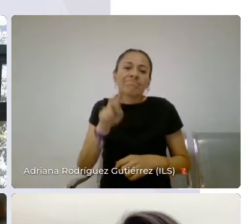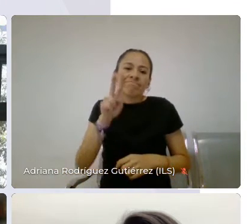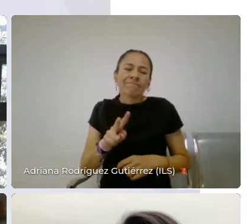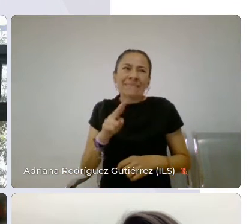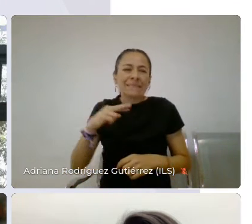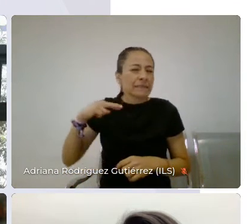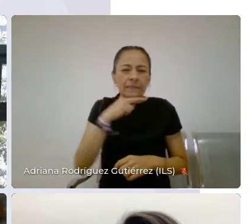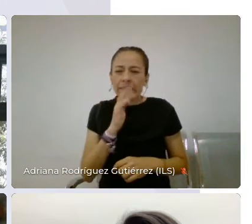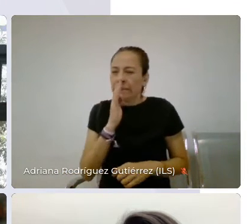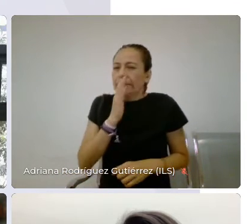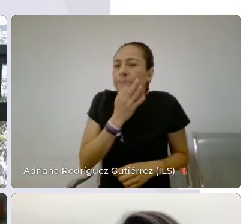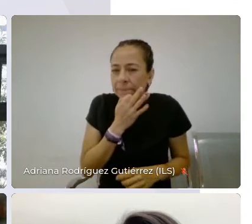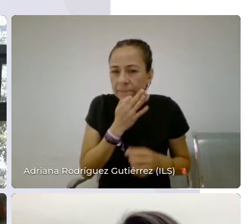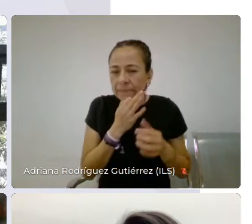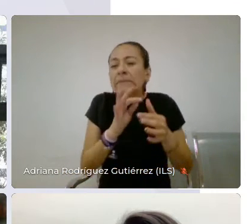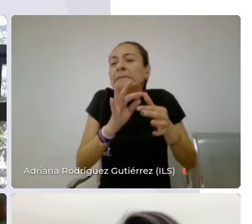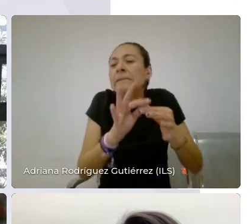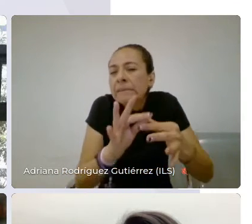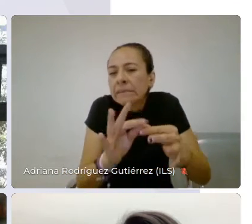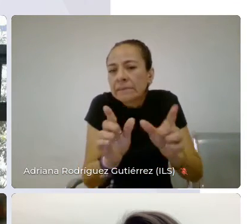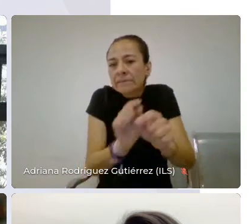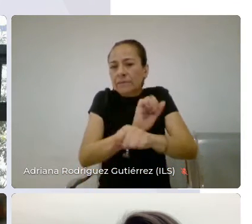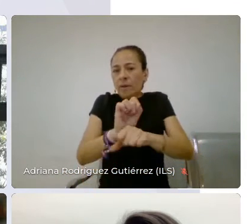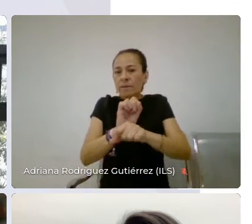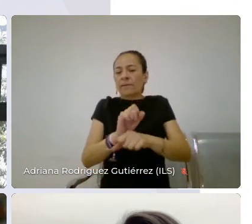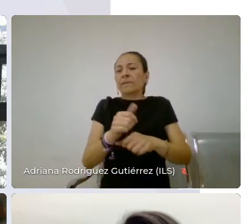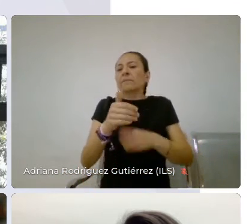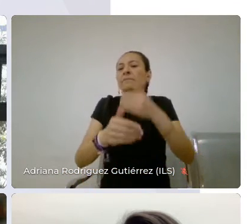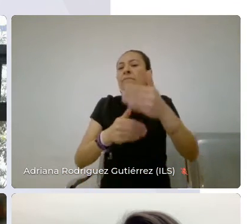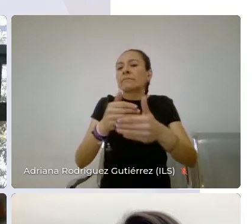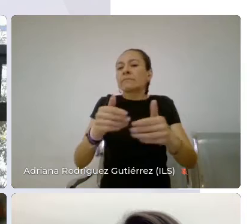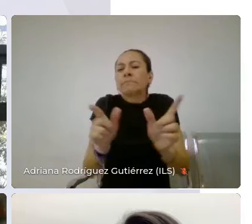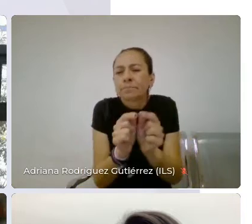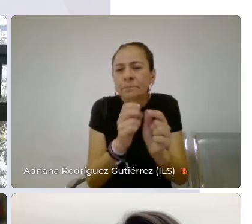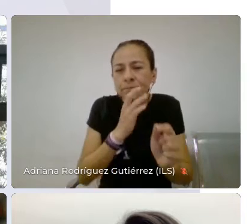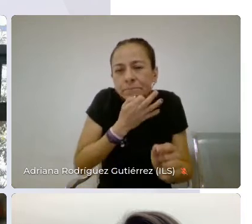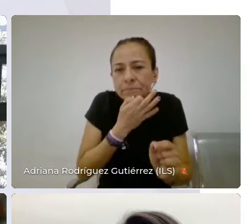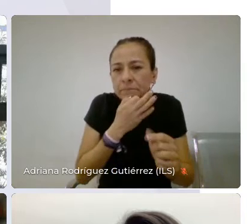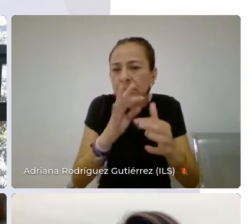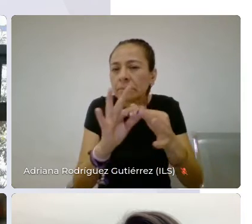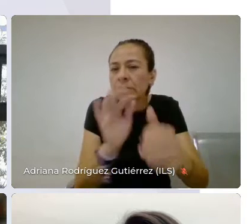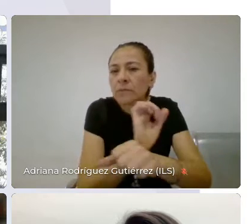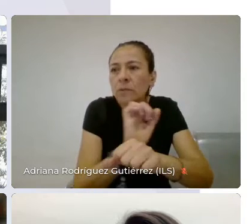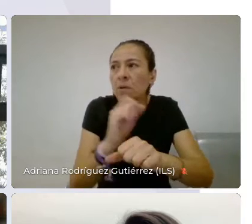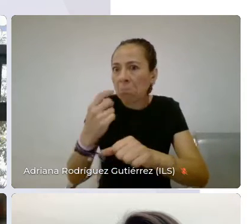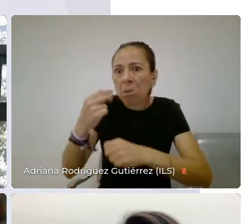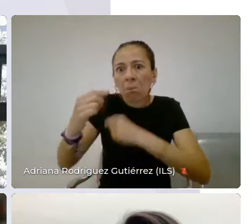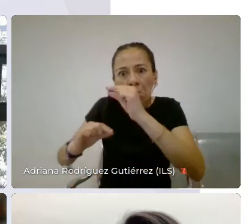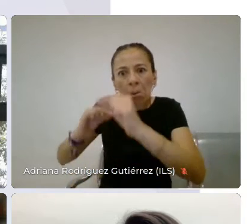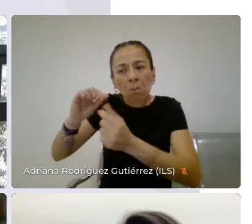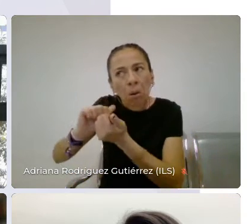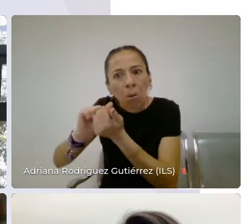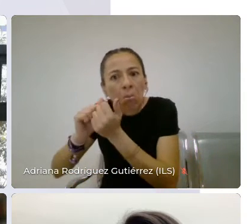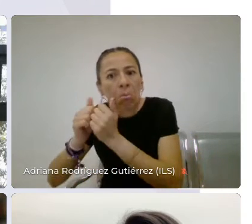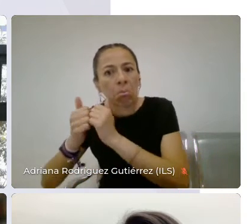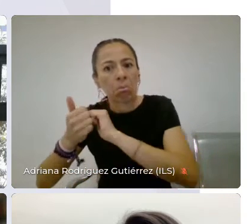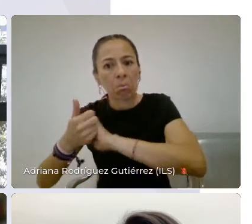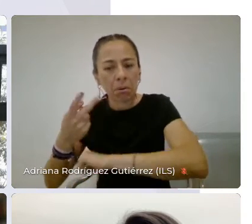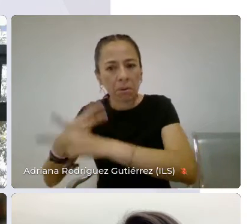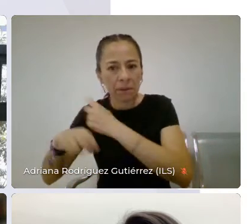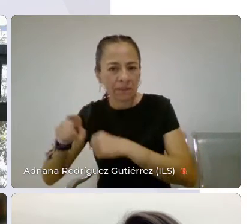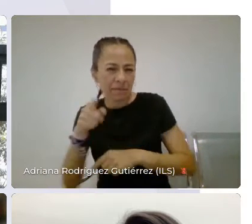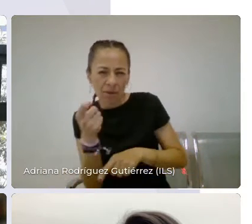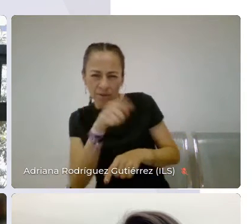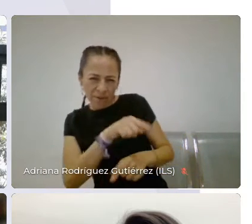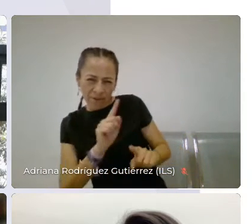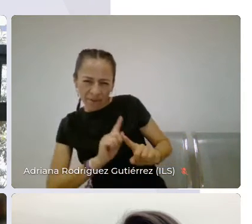haciendo cambios, ¿no? Entonces ahí justo yo veo la conexión súper importante con lo que ustedes están haciendo en ADEO, Andrés,